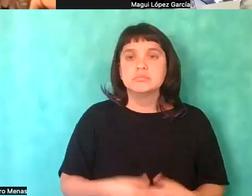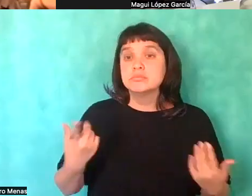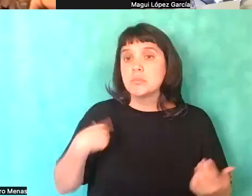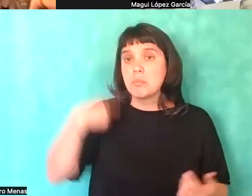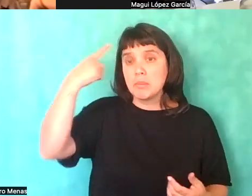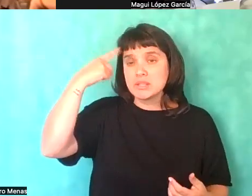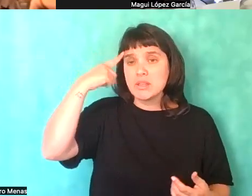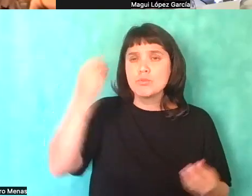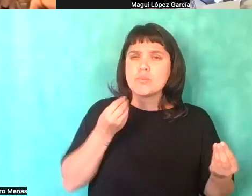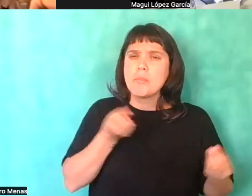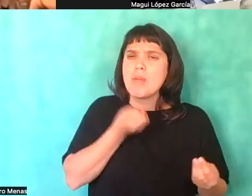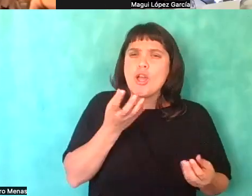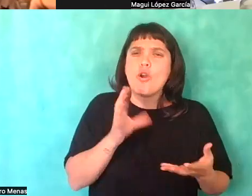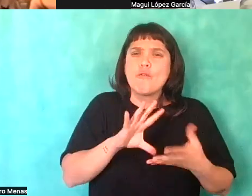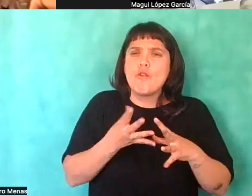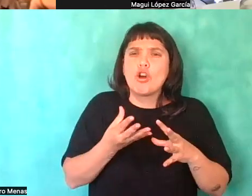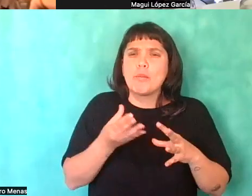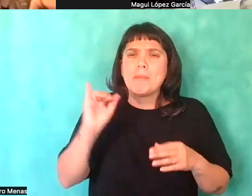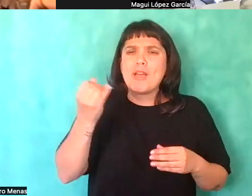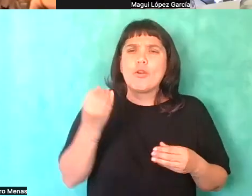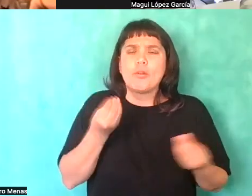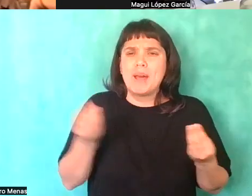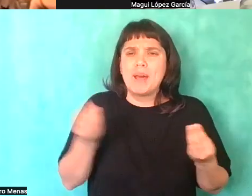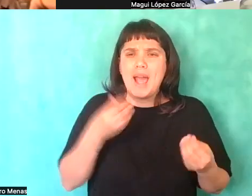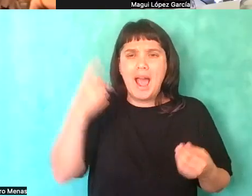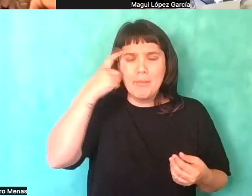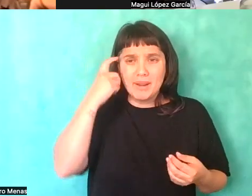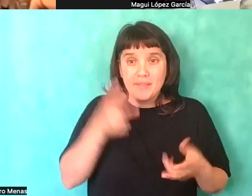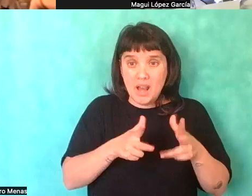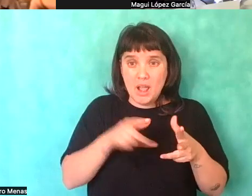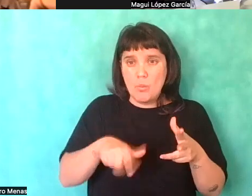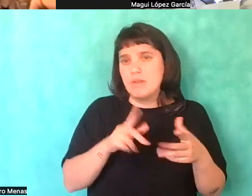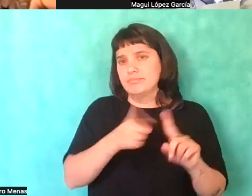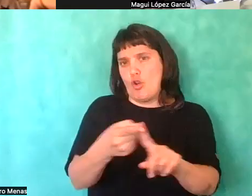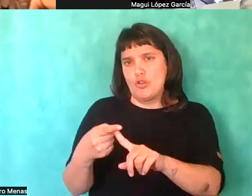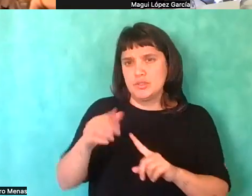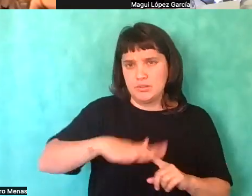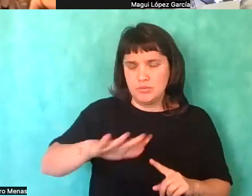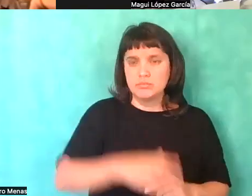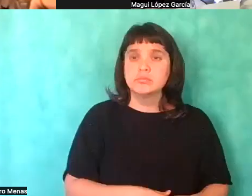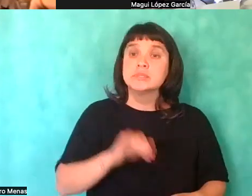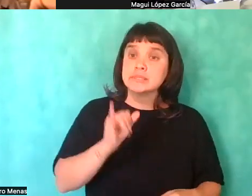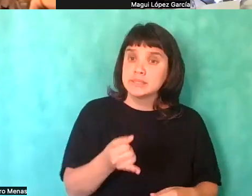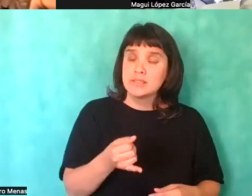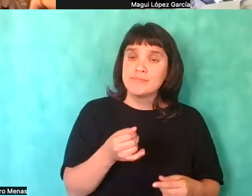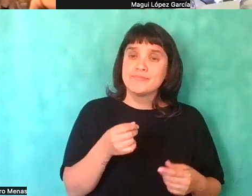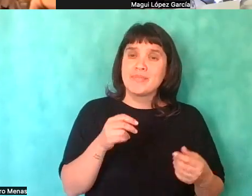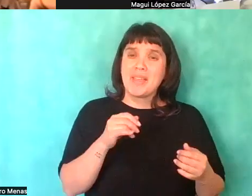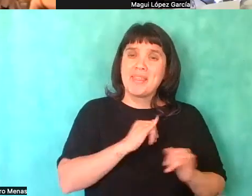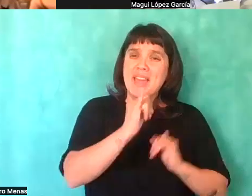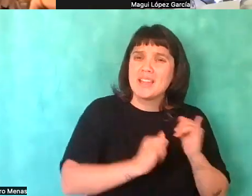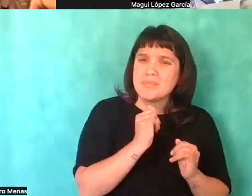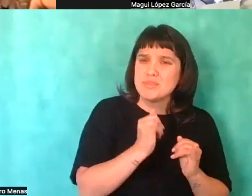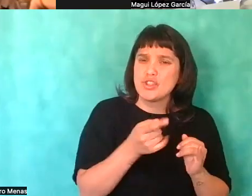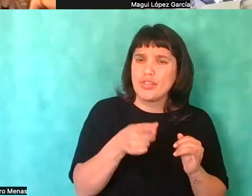también en contacto con la comunidad. Es una lengua que también tiene muy poca descripción, hay mucho desconocimiento, hay mucho prejuicio, y lo que